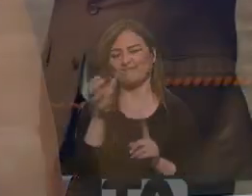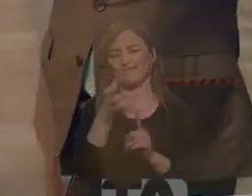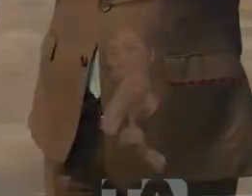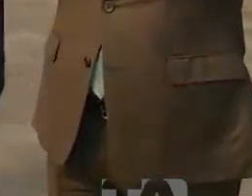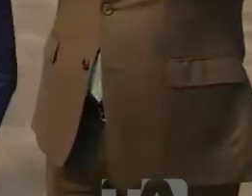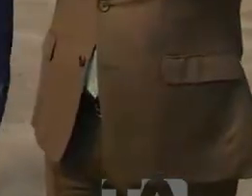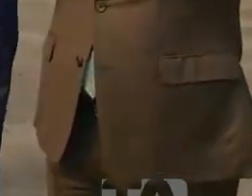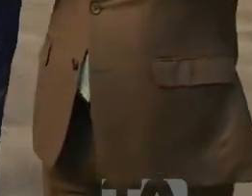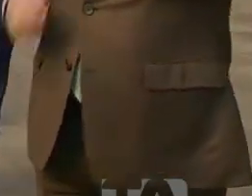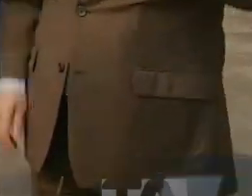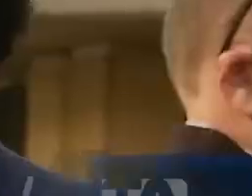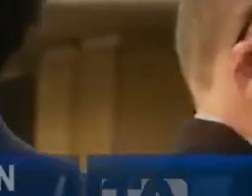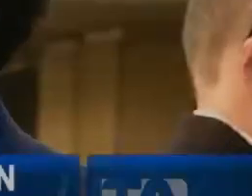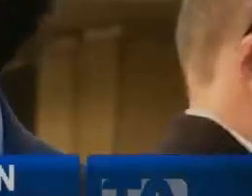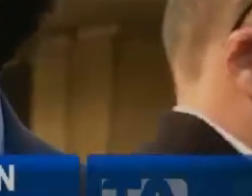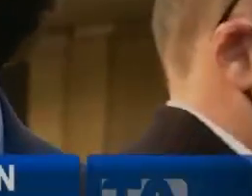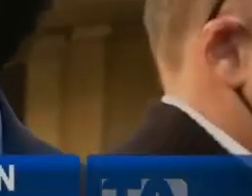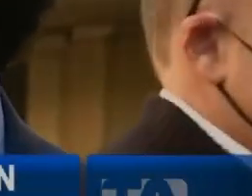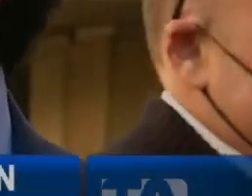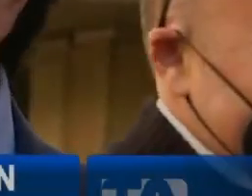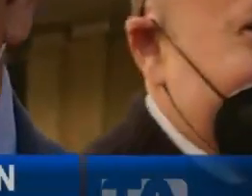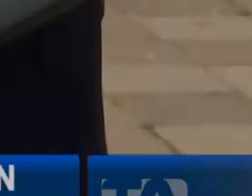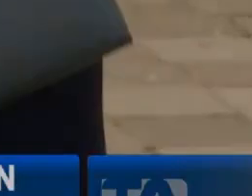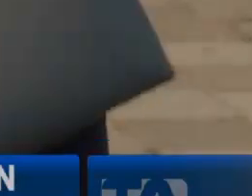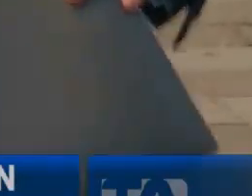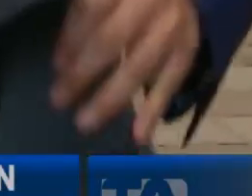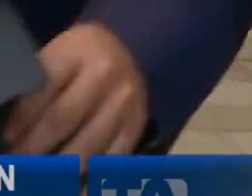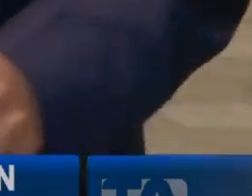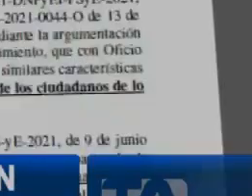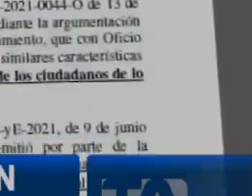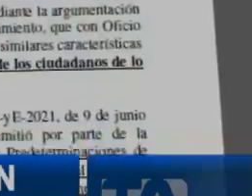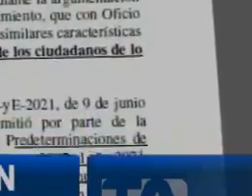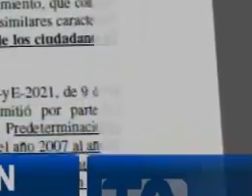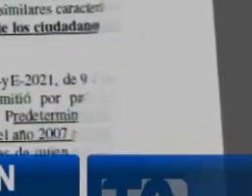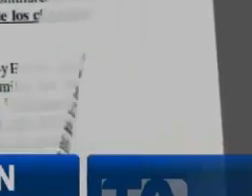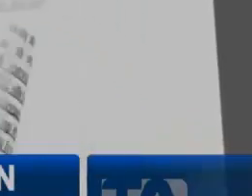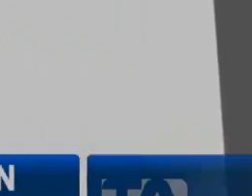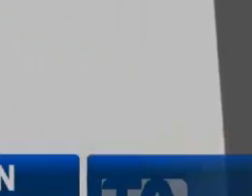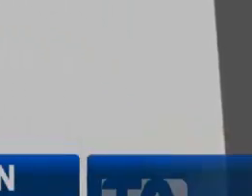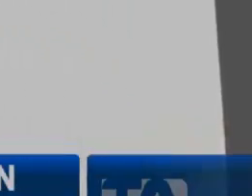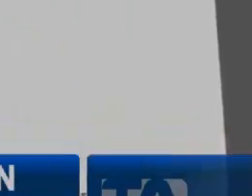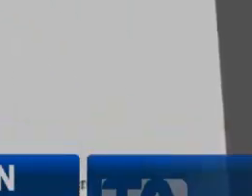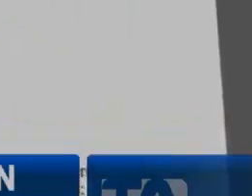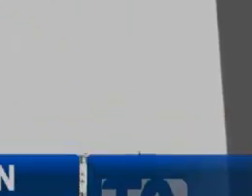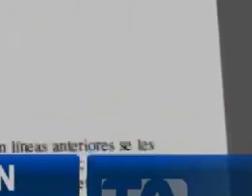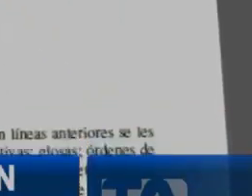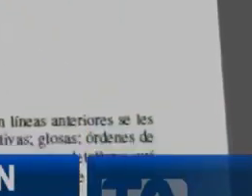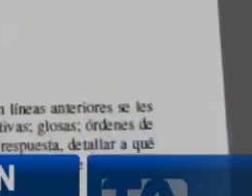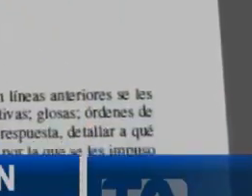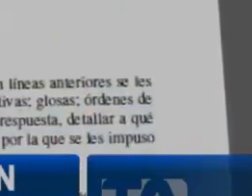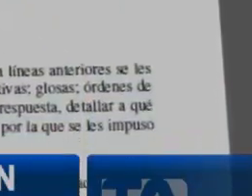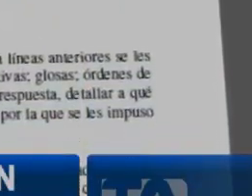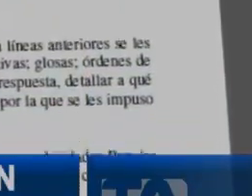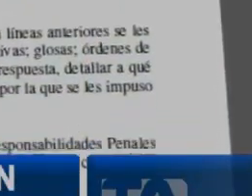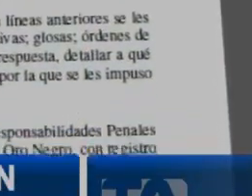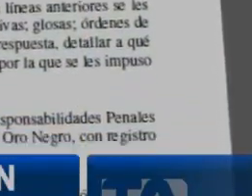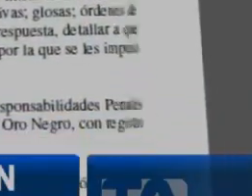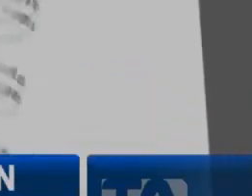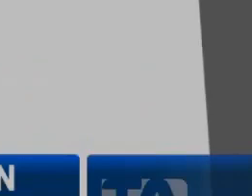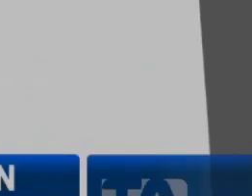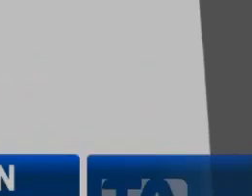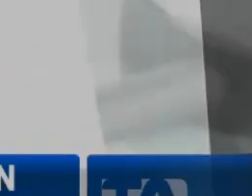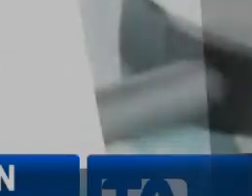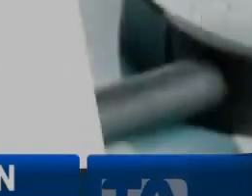Uruguay. El pasado 13 de agosto, el asambleísta Fernando Villavicencio envió a la Contraloría una lista con 32 nombres de sus